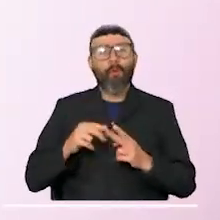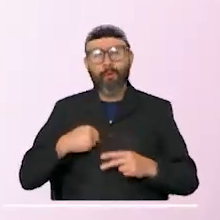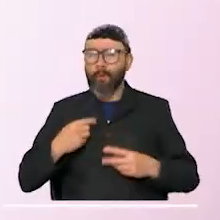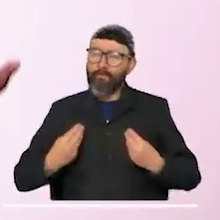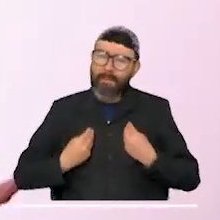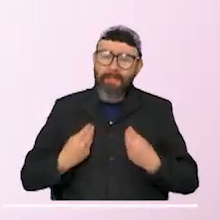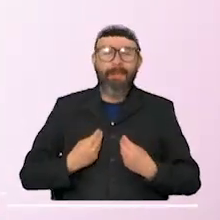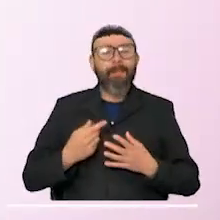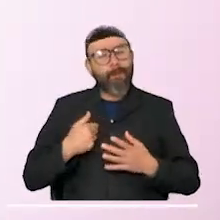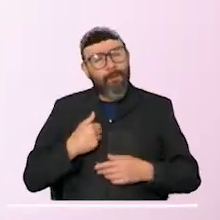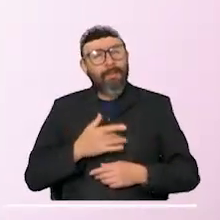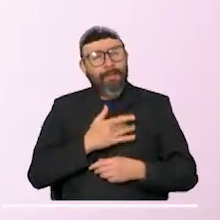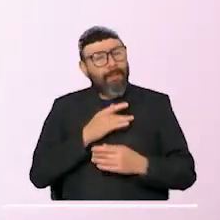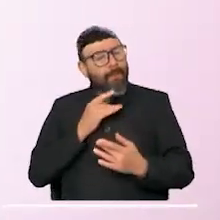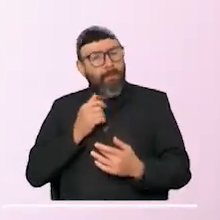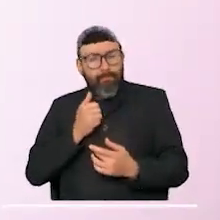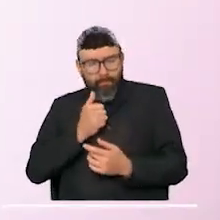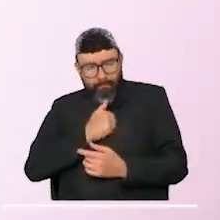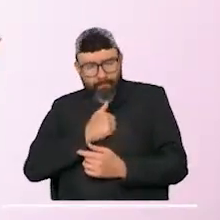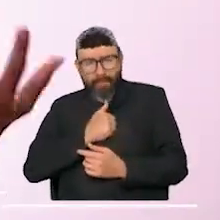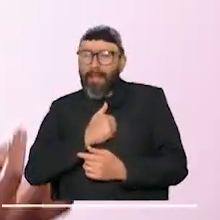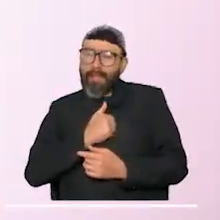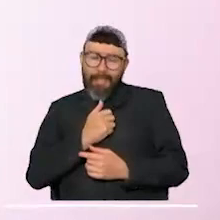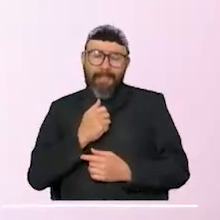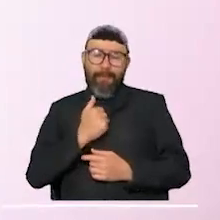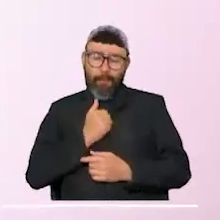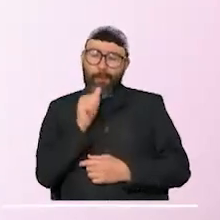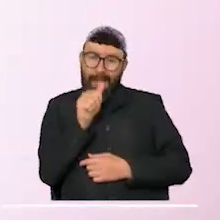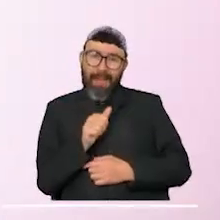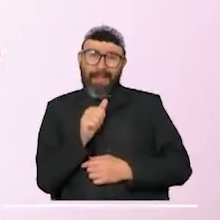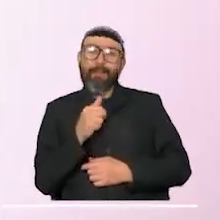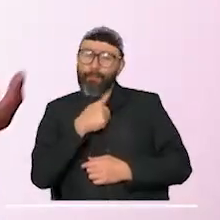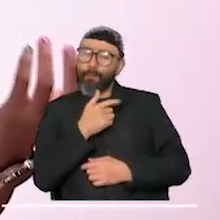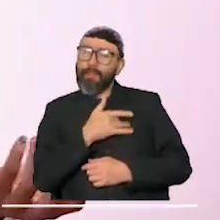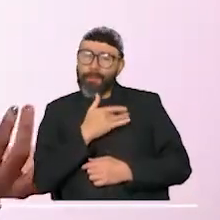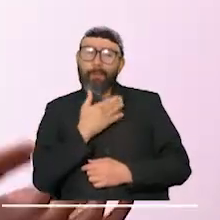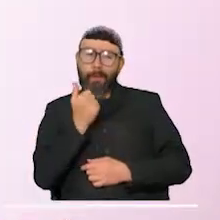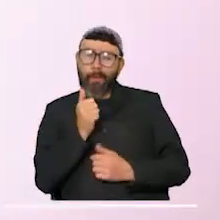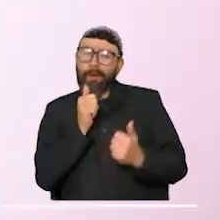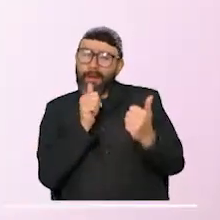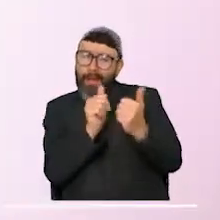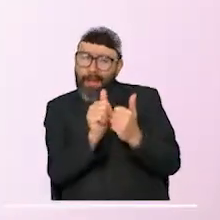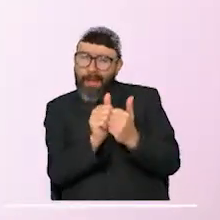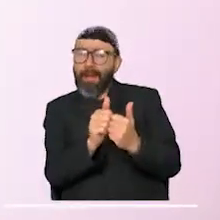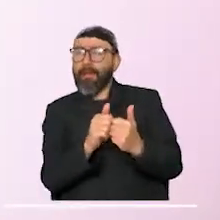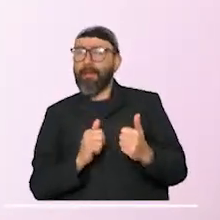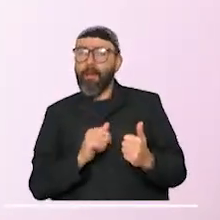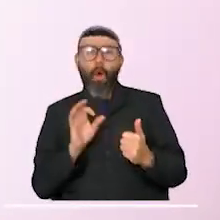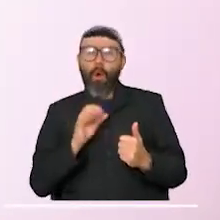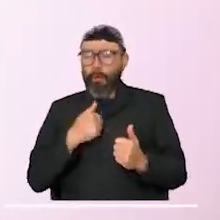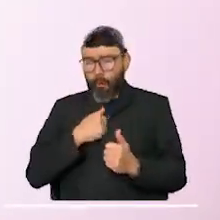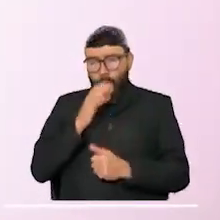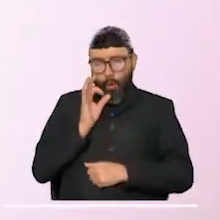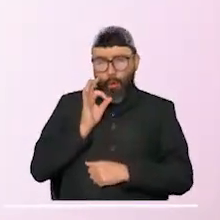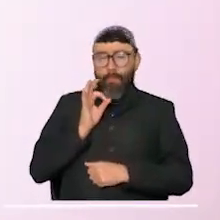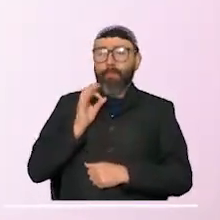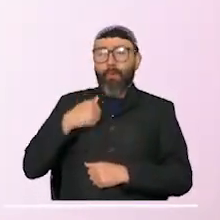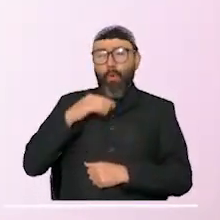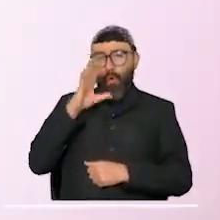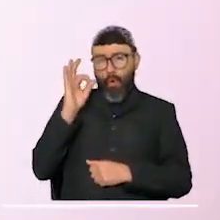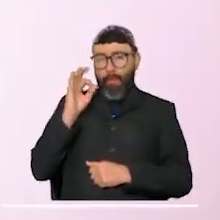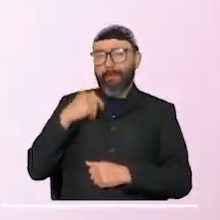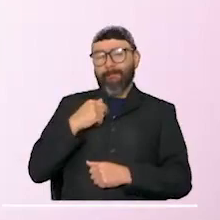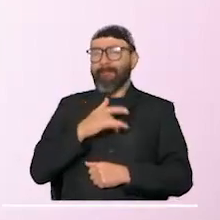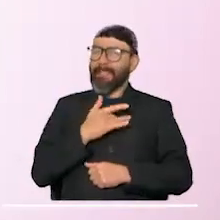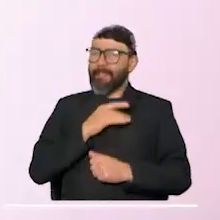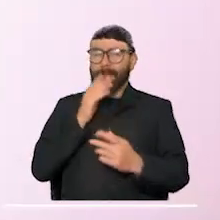más me siento más reconocida hacia mí mismo género entonces me siento más con la mujer o me siento en el caso del hombre con el mismo hombre Pero entonces también es muy importante